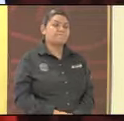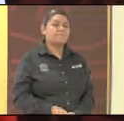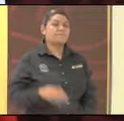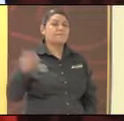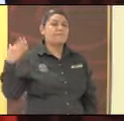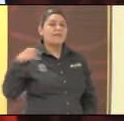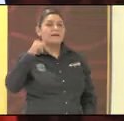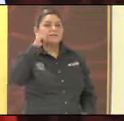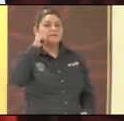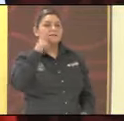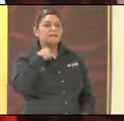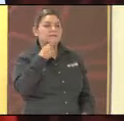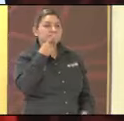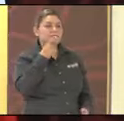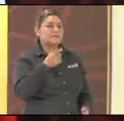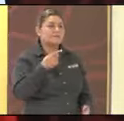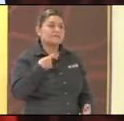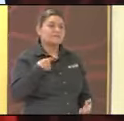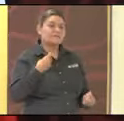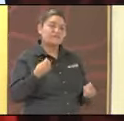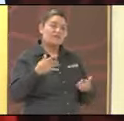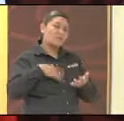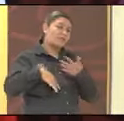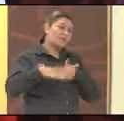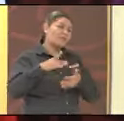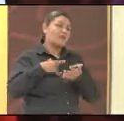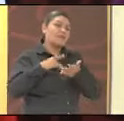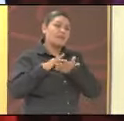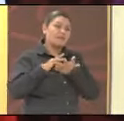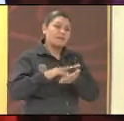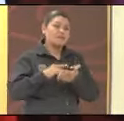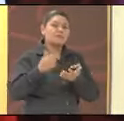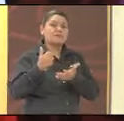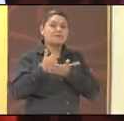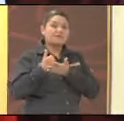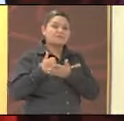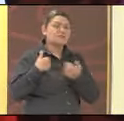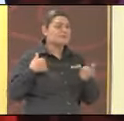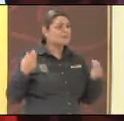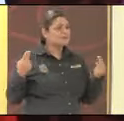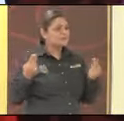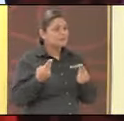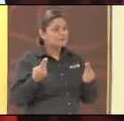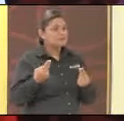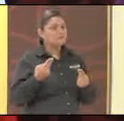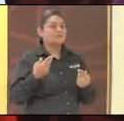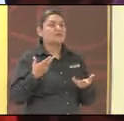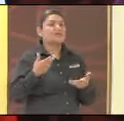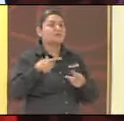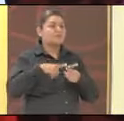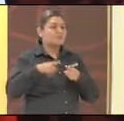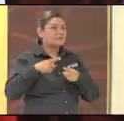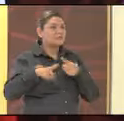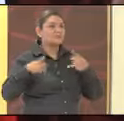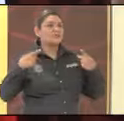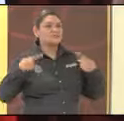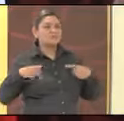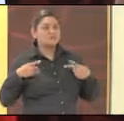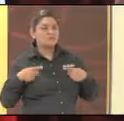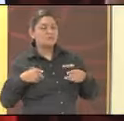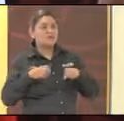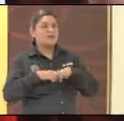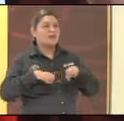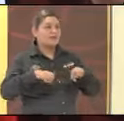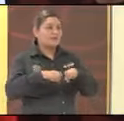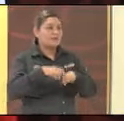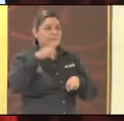Pablo de la Primera Región Naval, me ofreció todo el apoyo también, lo que se requiera, buzos, lo que se requiera de equipos